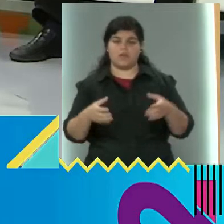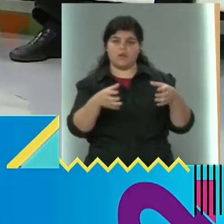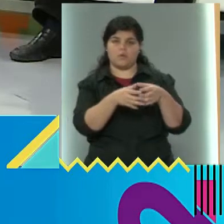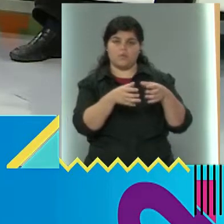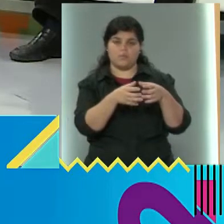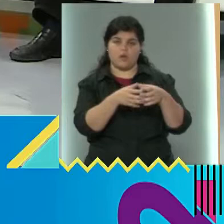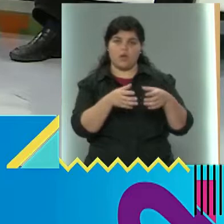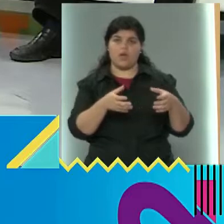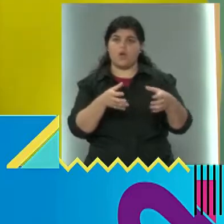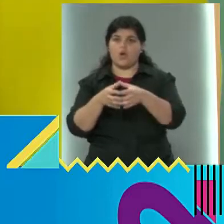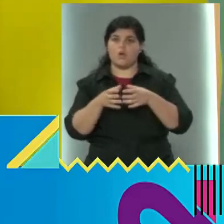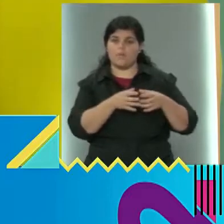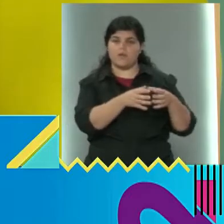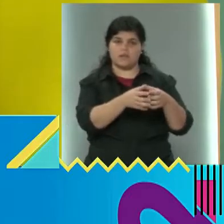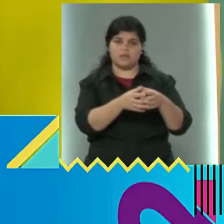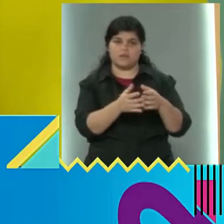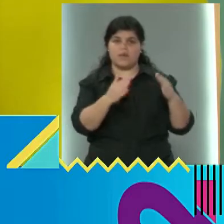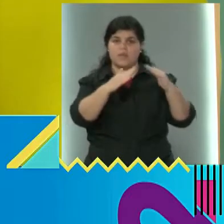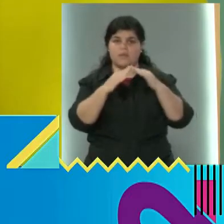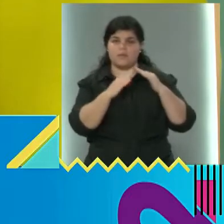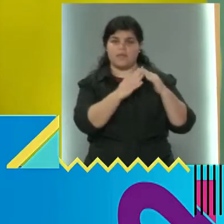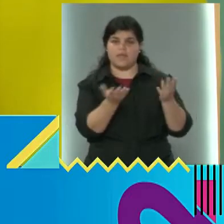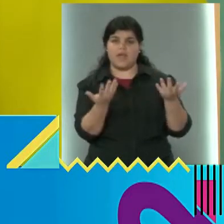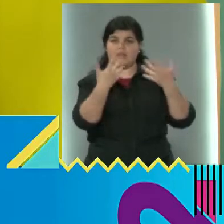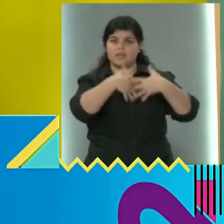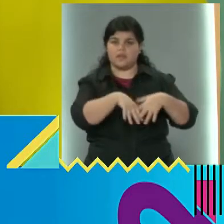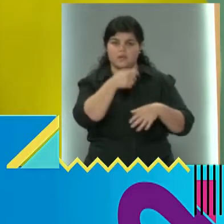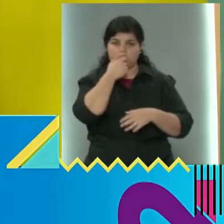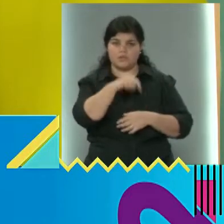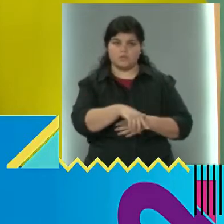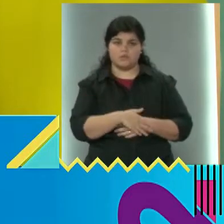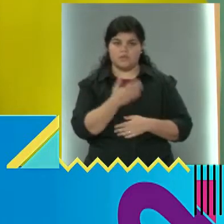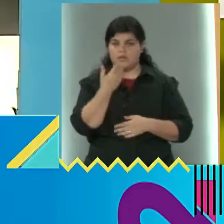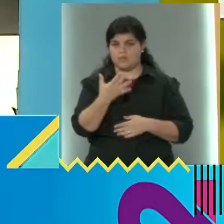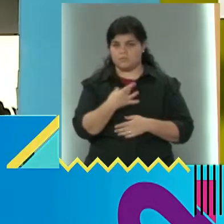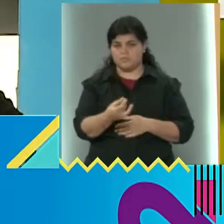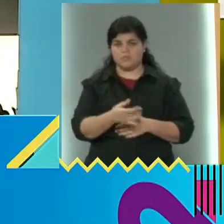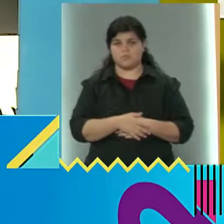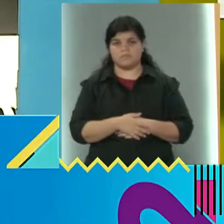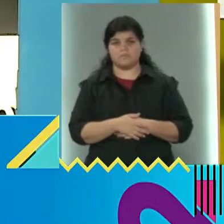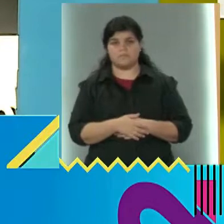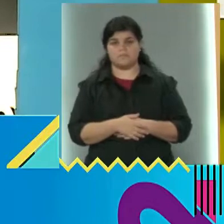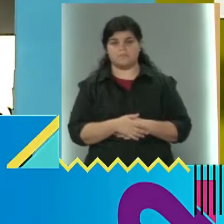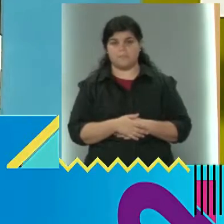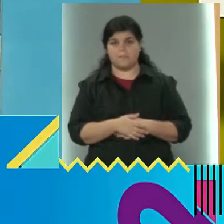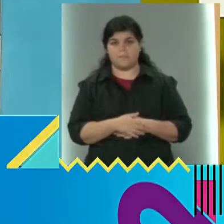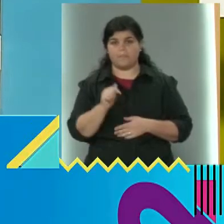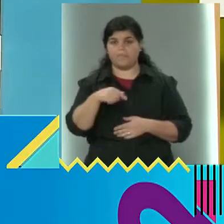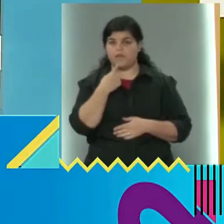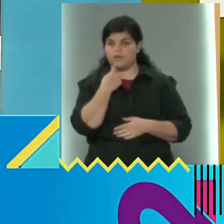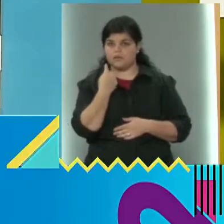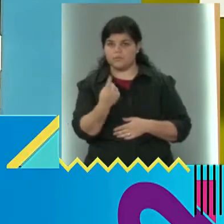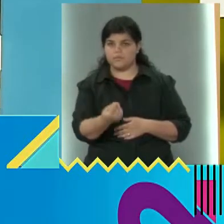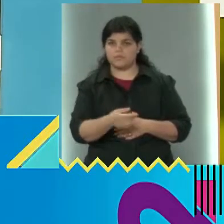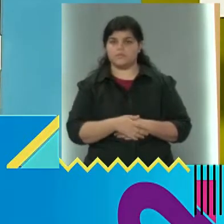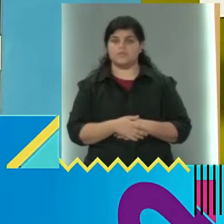Viviendas Integradas de Mendoza. De Vivienda Integradas de Mendoza. Muchas gracias. Muchísimas gracias por estar acá. Bueno, y la pregunta para abrir